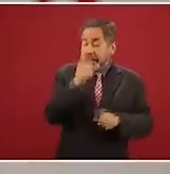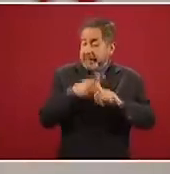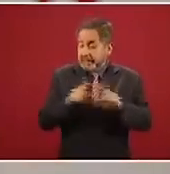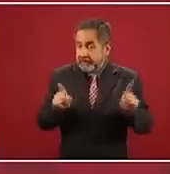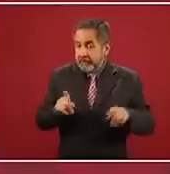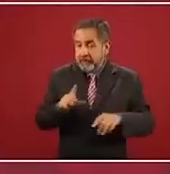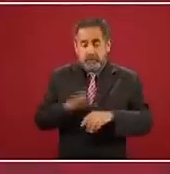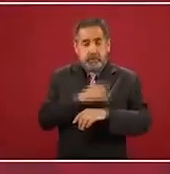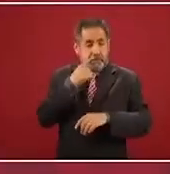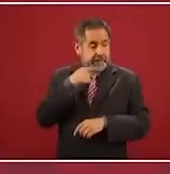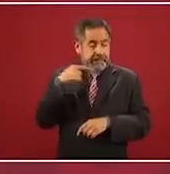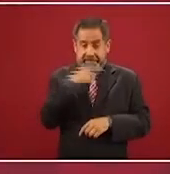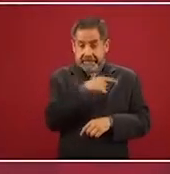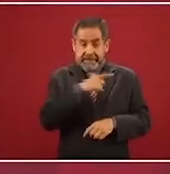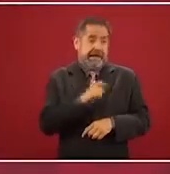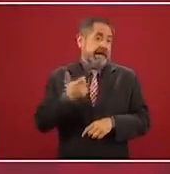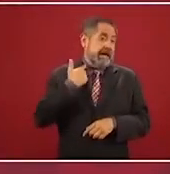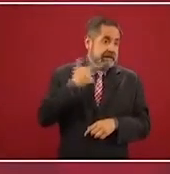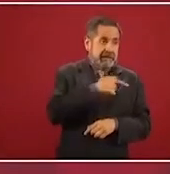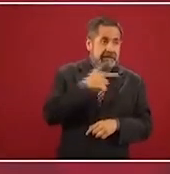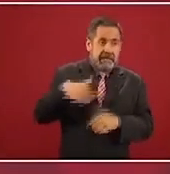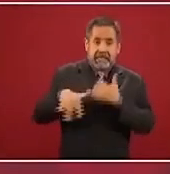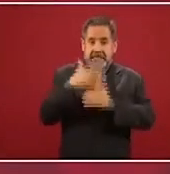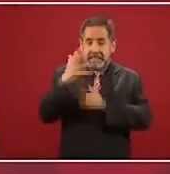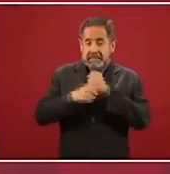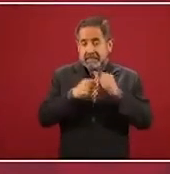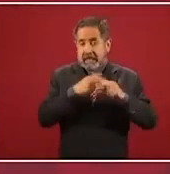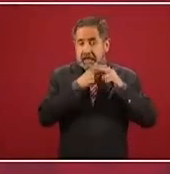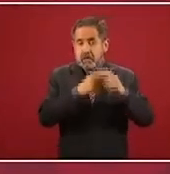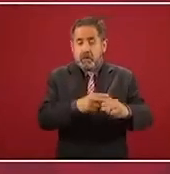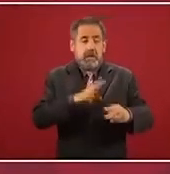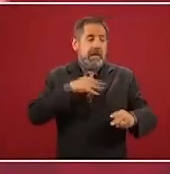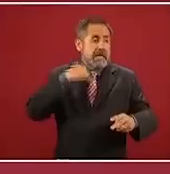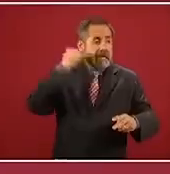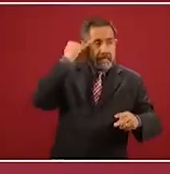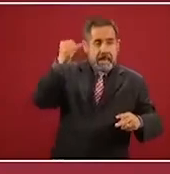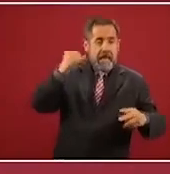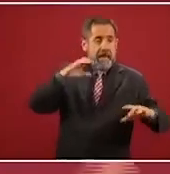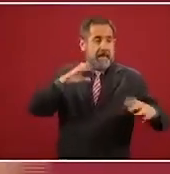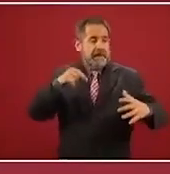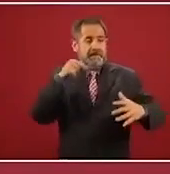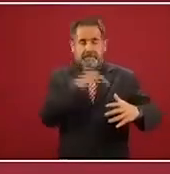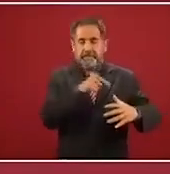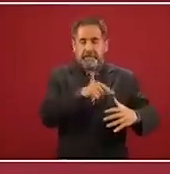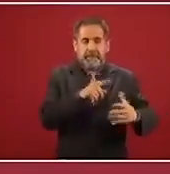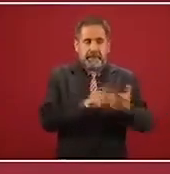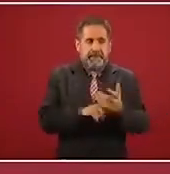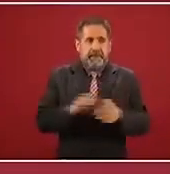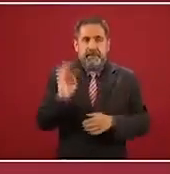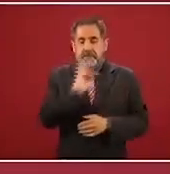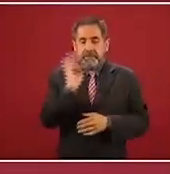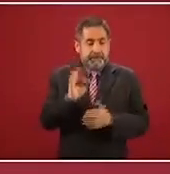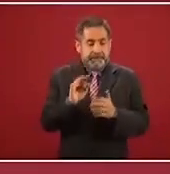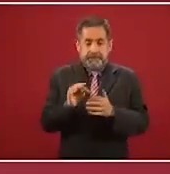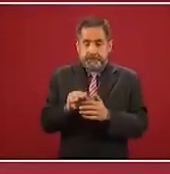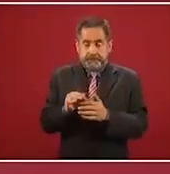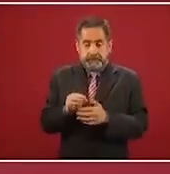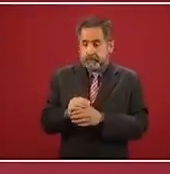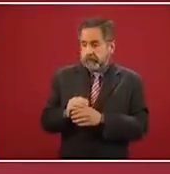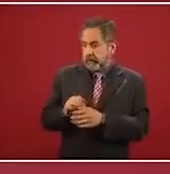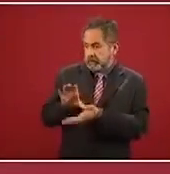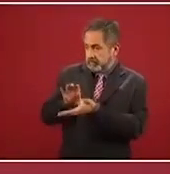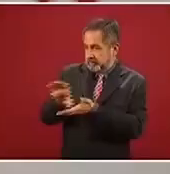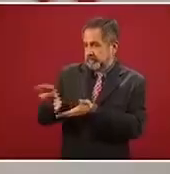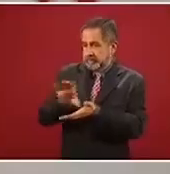efectivamente durante esos 15 años teóricamente se pensó que al separar el financiamiento,